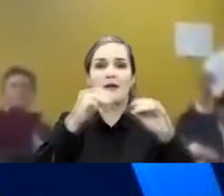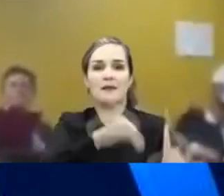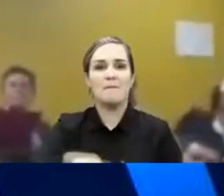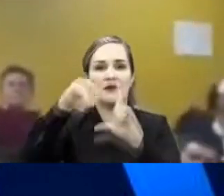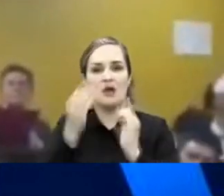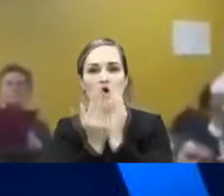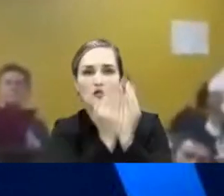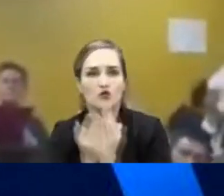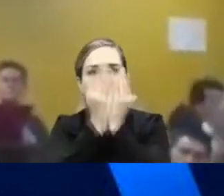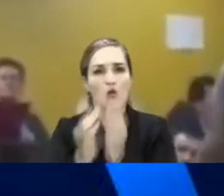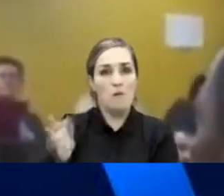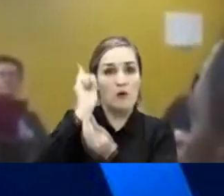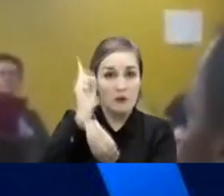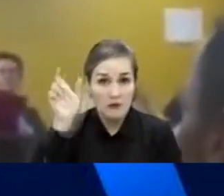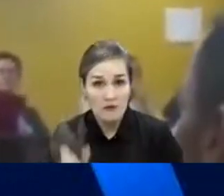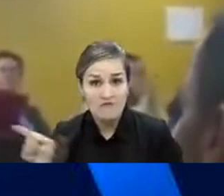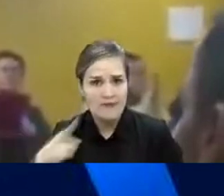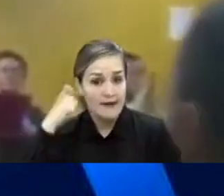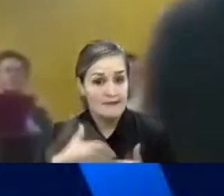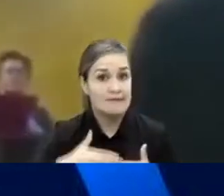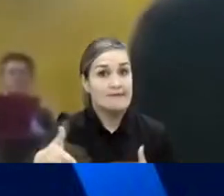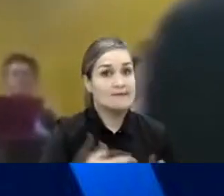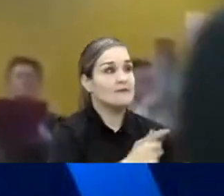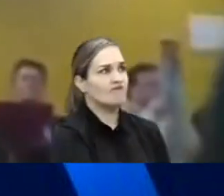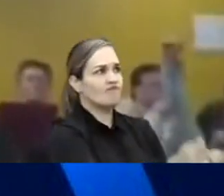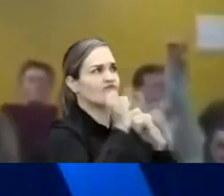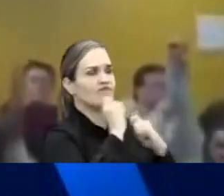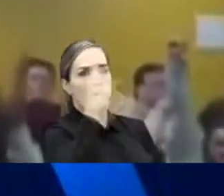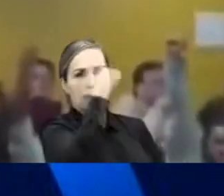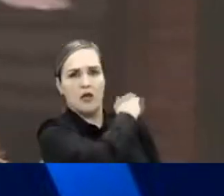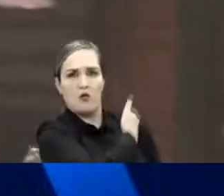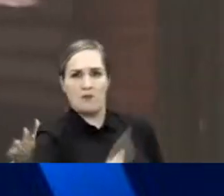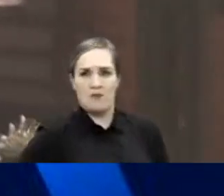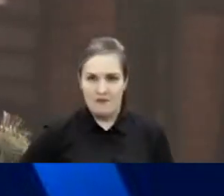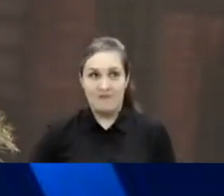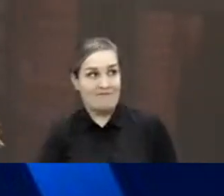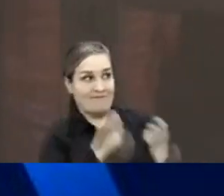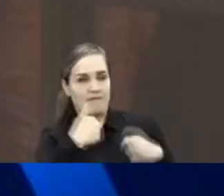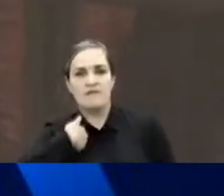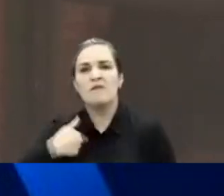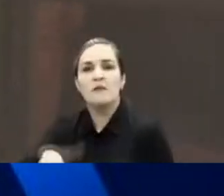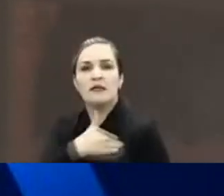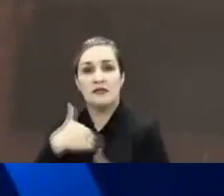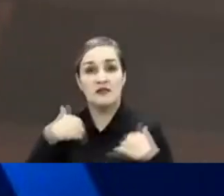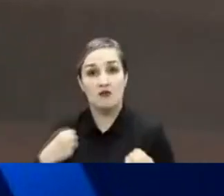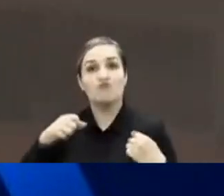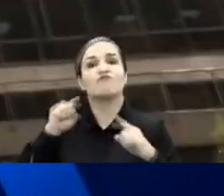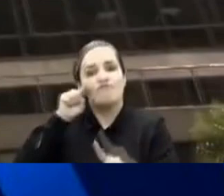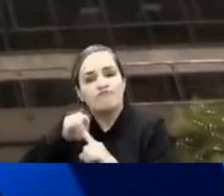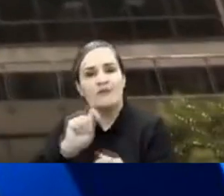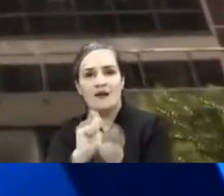de la Universidad Nacional de Colombia, magíster en estudios políticos e investigadora, siendo una reconocida líder dentro del